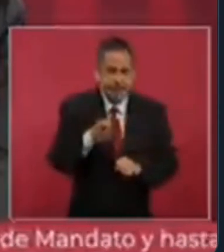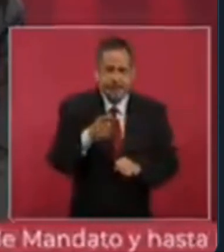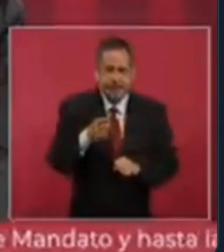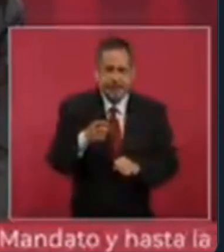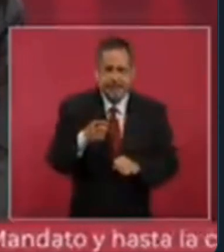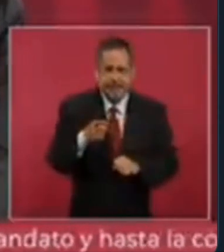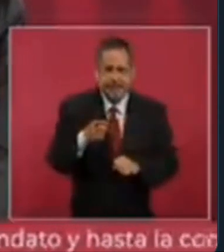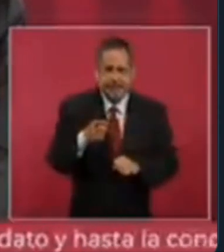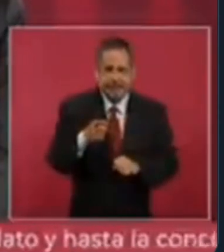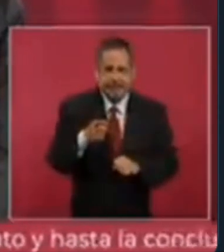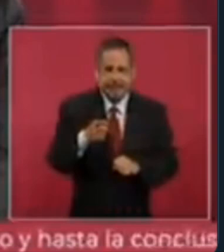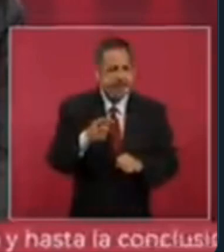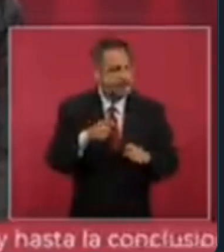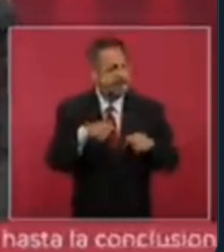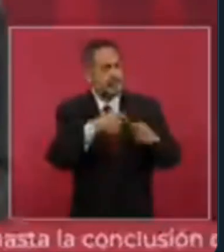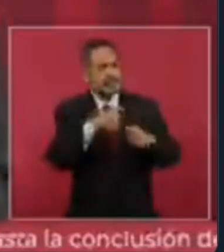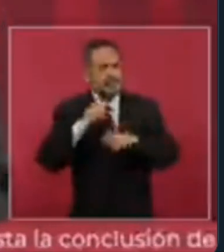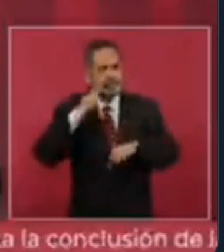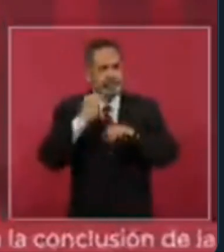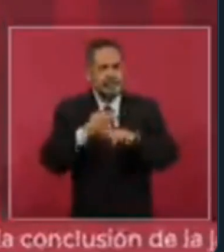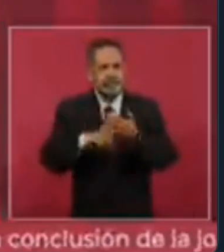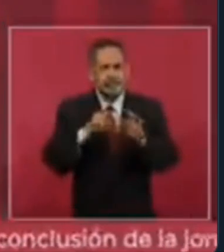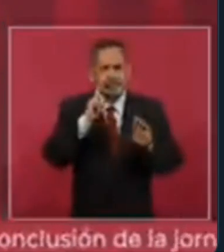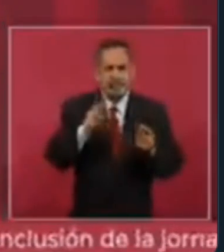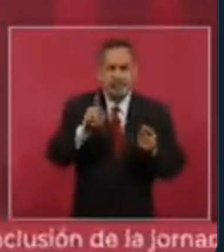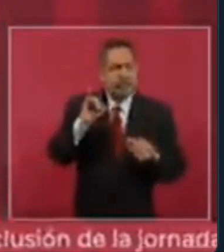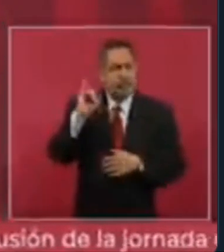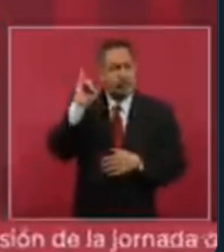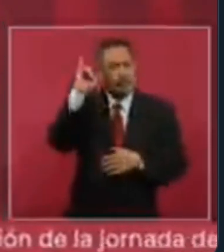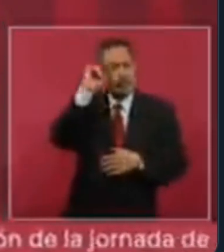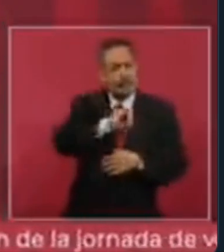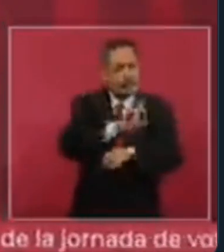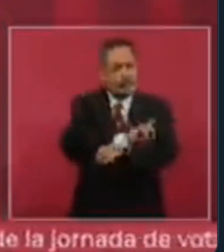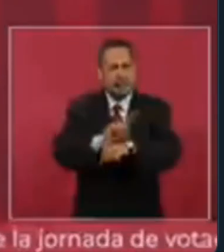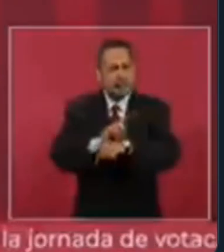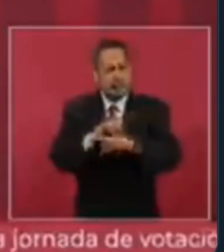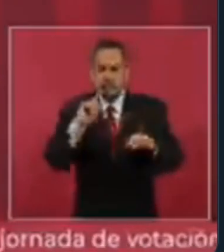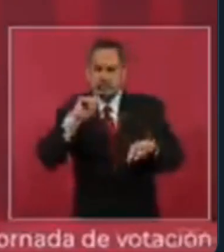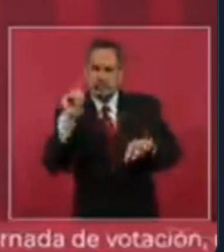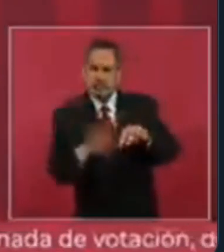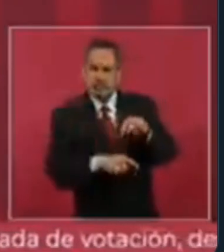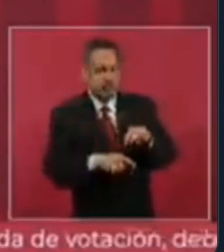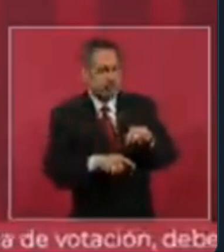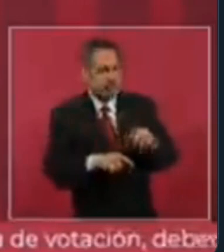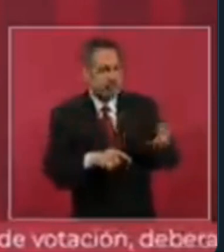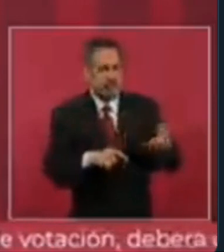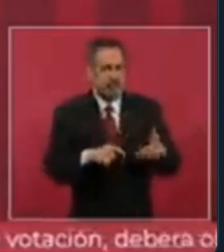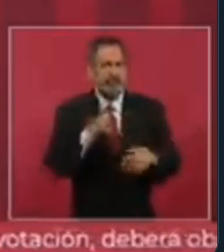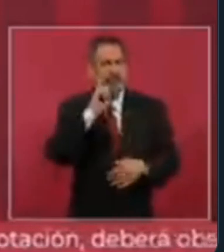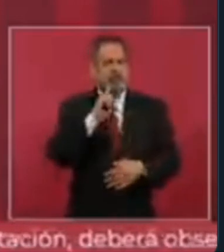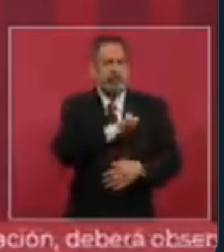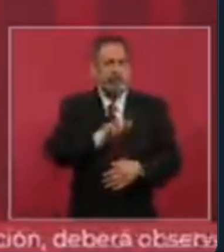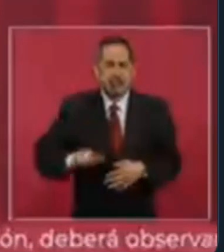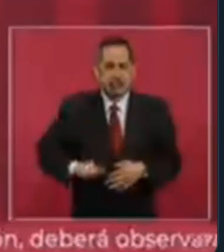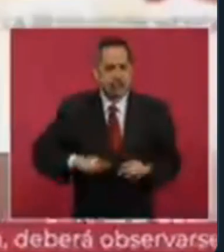con Milenio, donde dice, lo acusa de que él desaparece periodistas. Amigos y amigas, eso